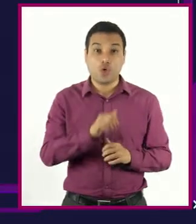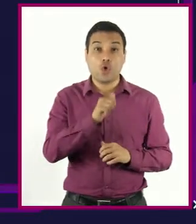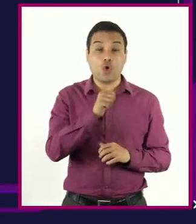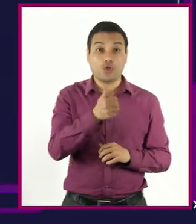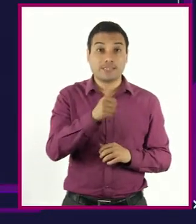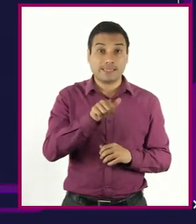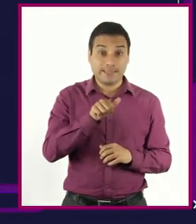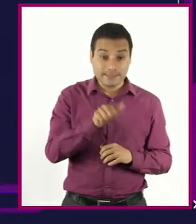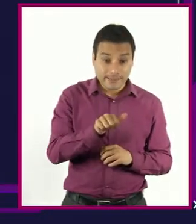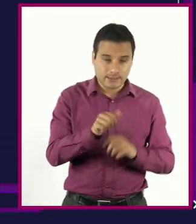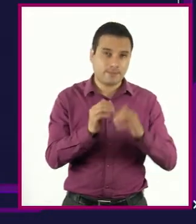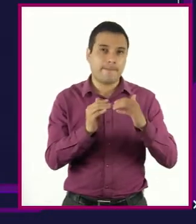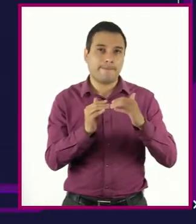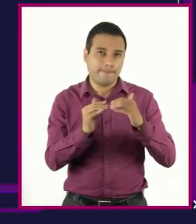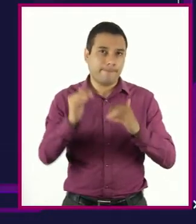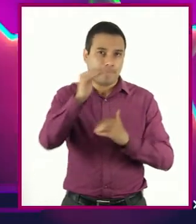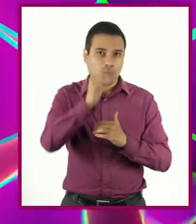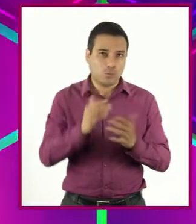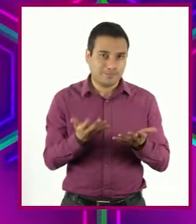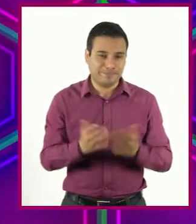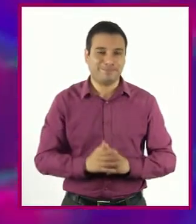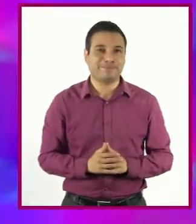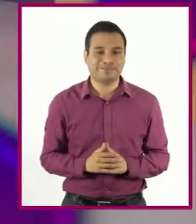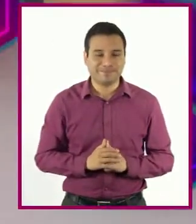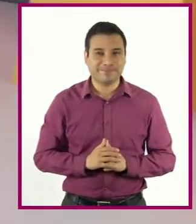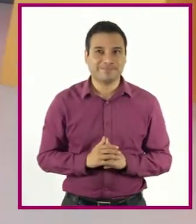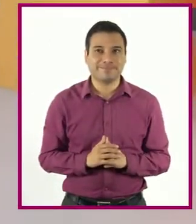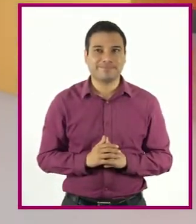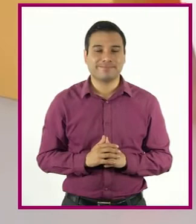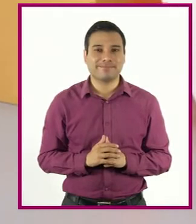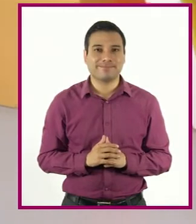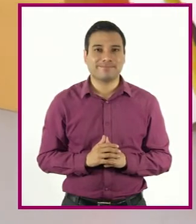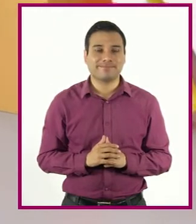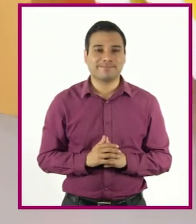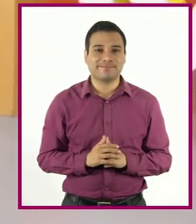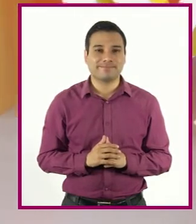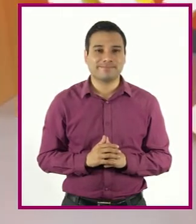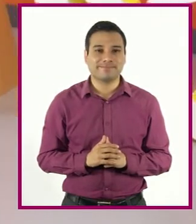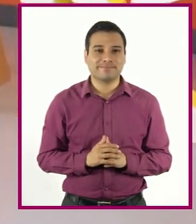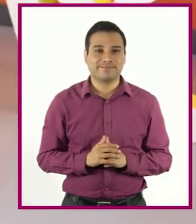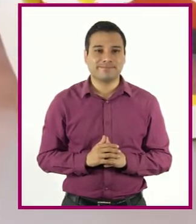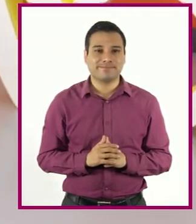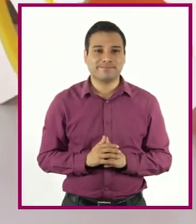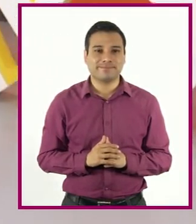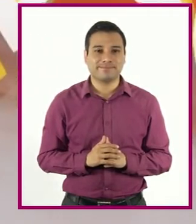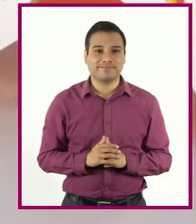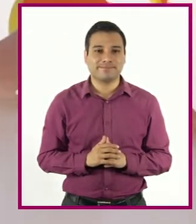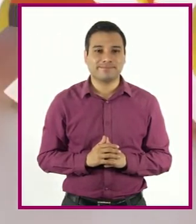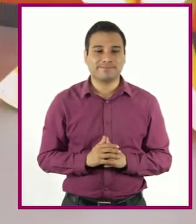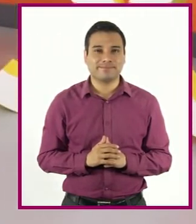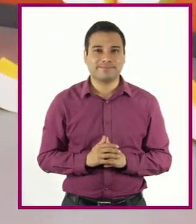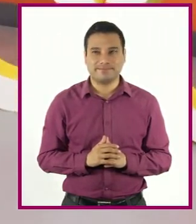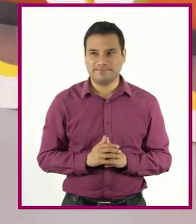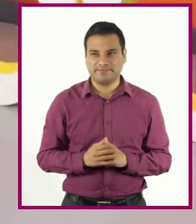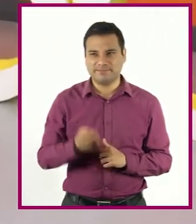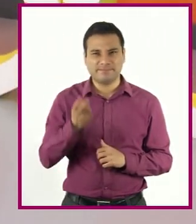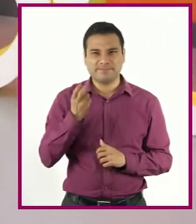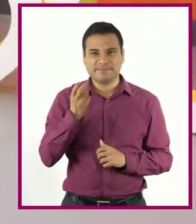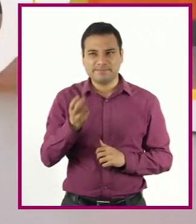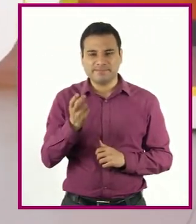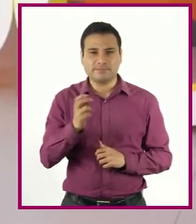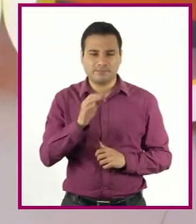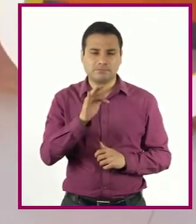16avos es mayor que 8 doceavos. Una forma simplificada para realizar lo anterior